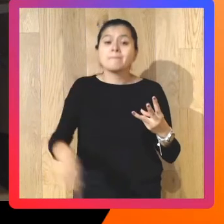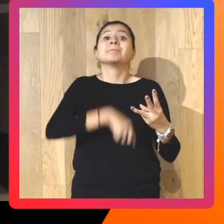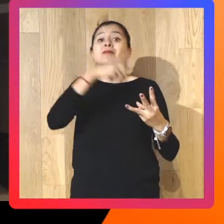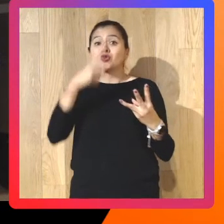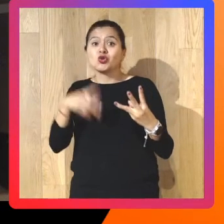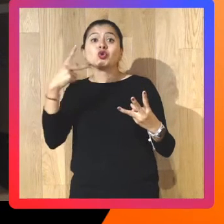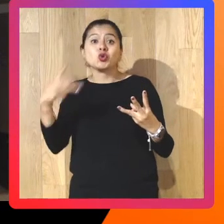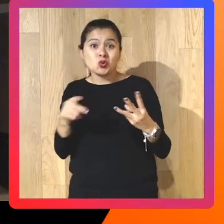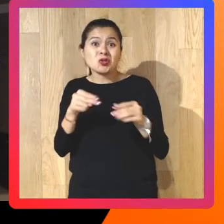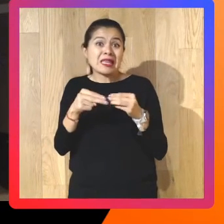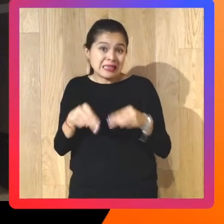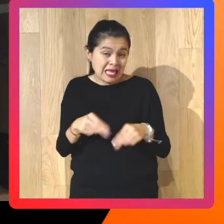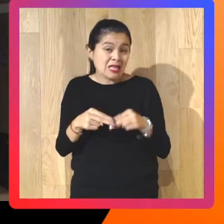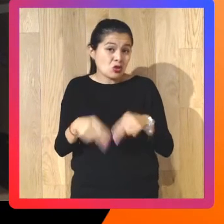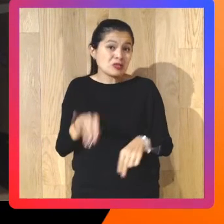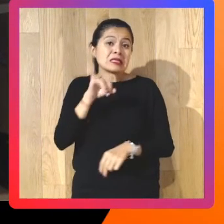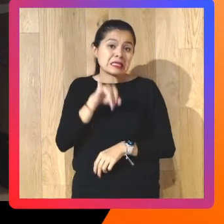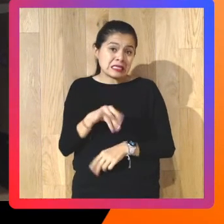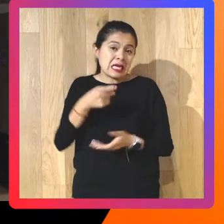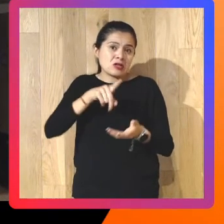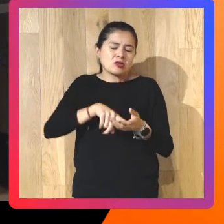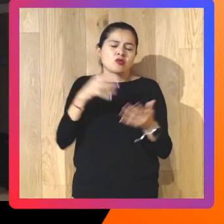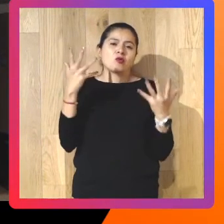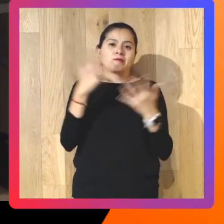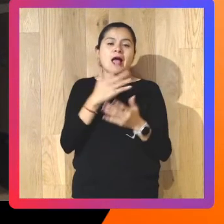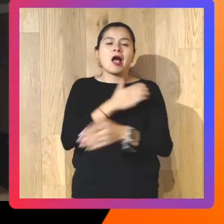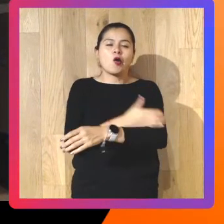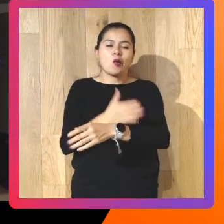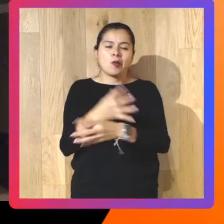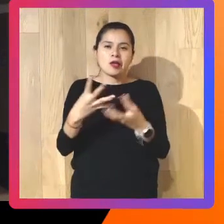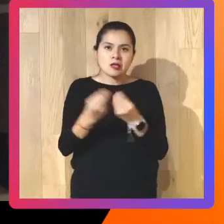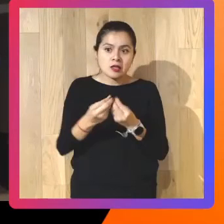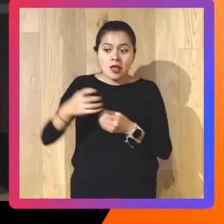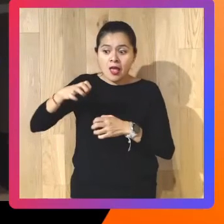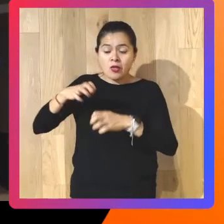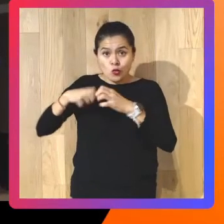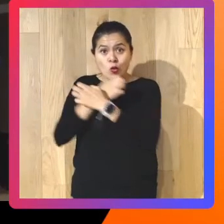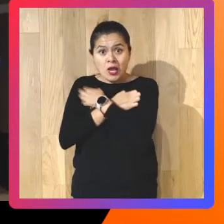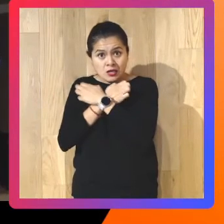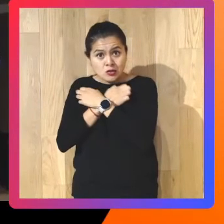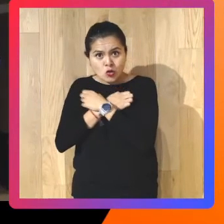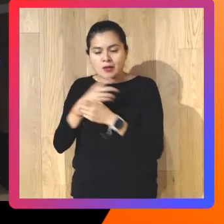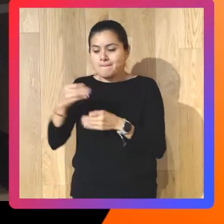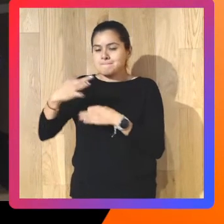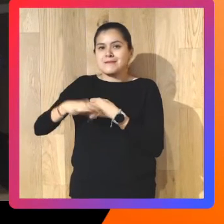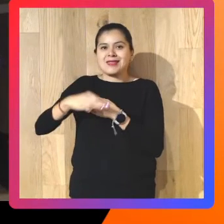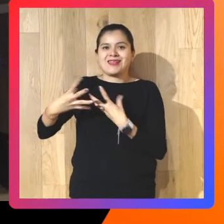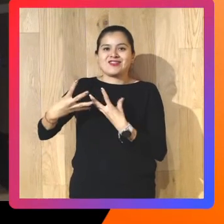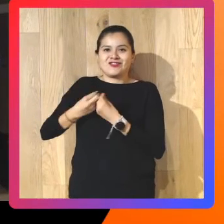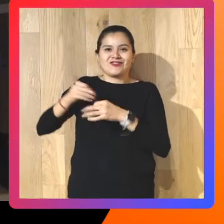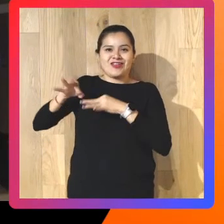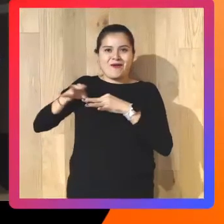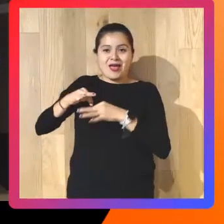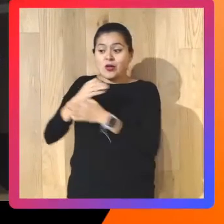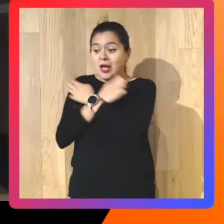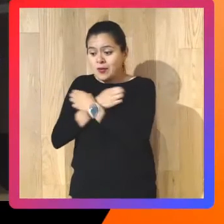por eso la propuesta de las empresas es acompañar a nuestros trabajadores a completar la educación formal mientras trabajan con nosotros, y que en lugar de que